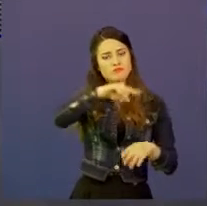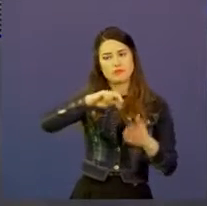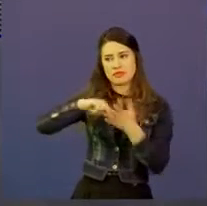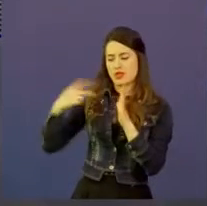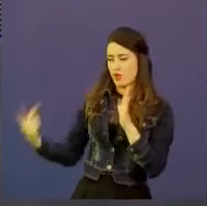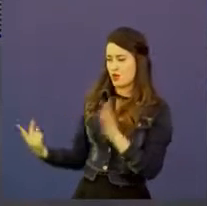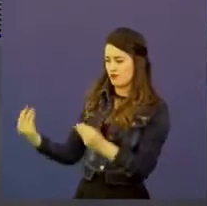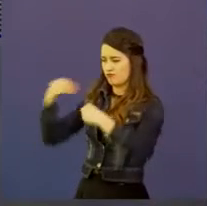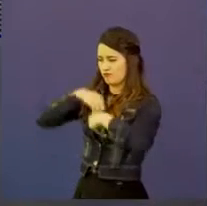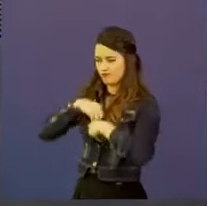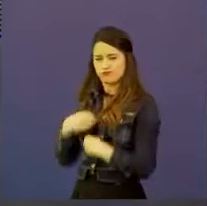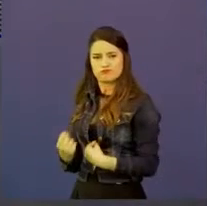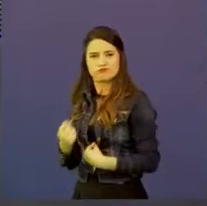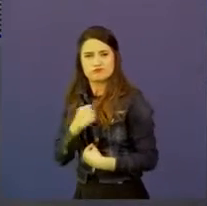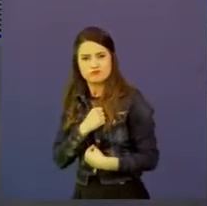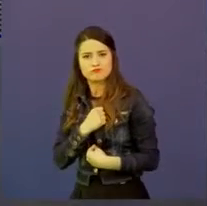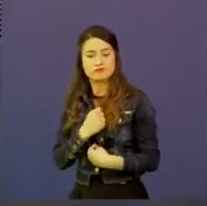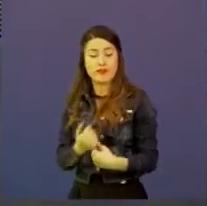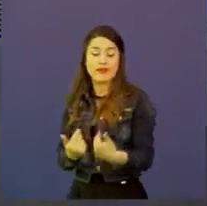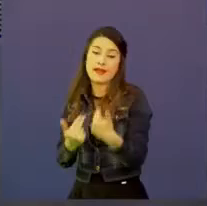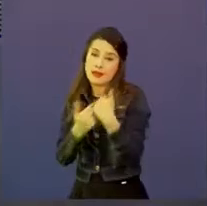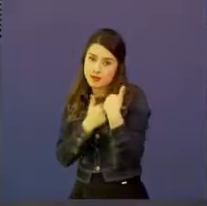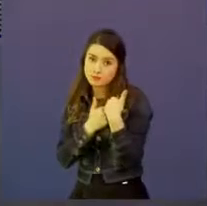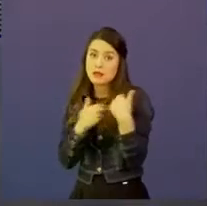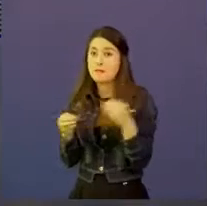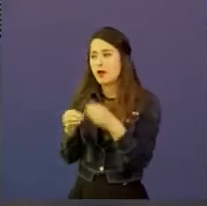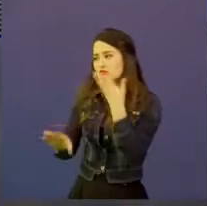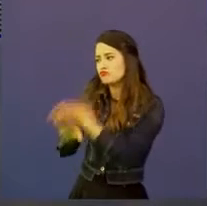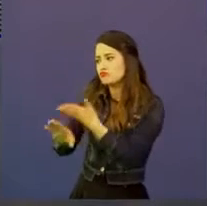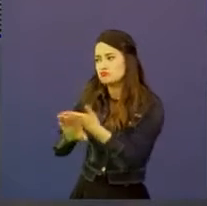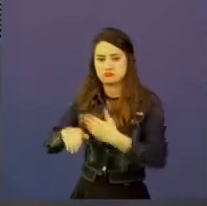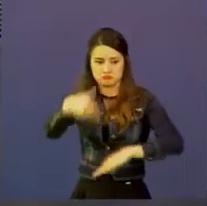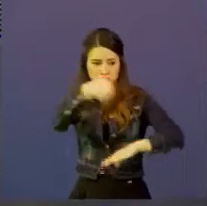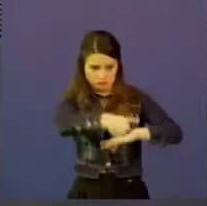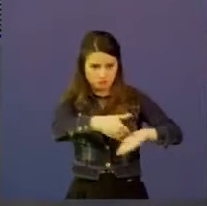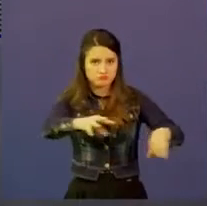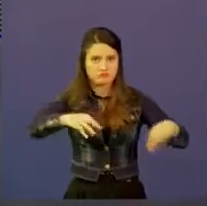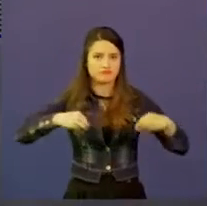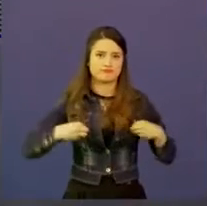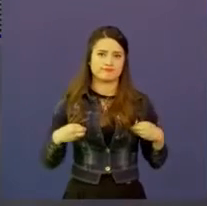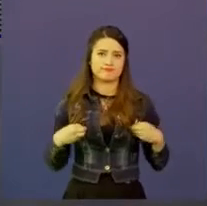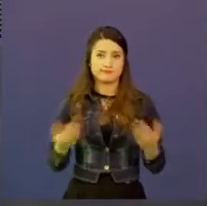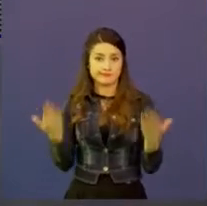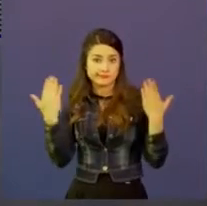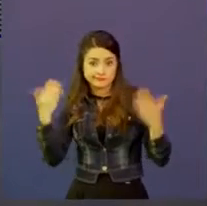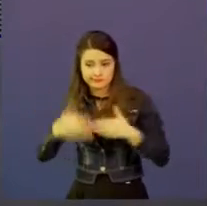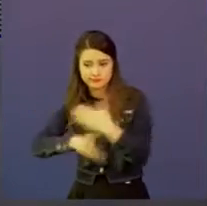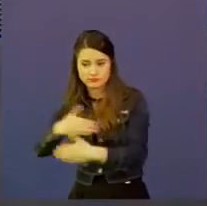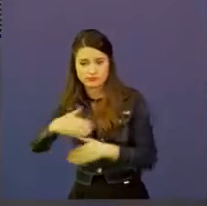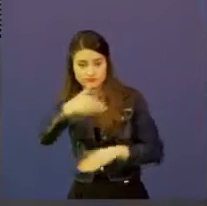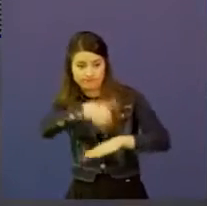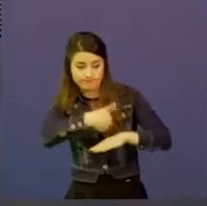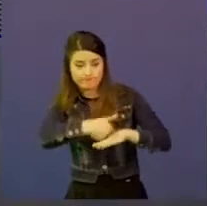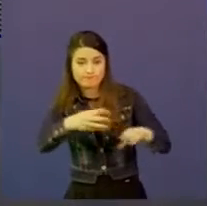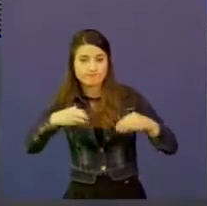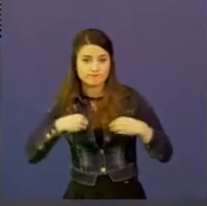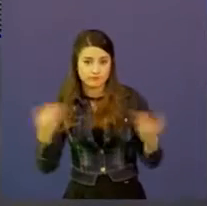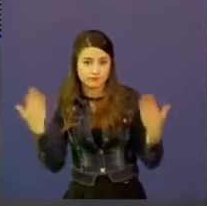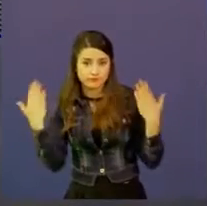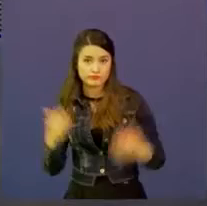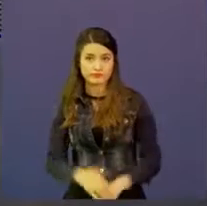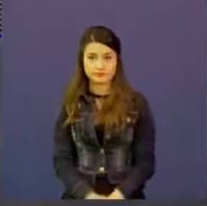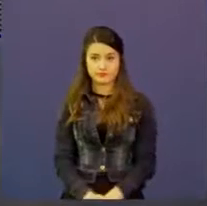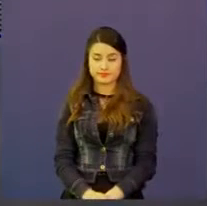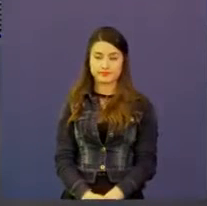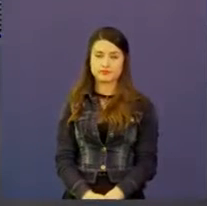manera propositiva, que yo creo que además es fundamental para los procesos que nosotros hacemos. Otro dato que